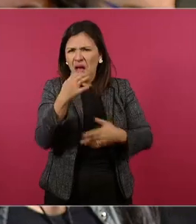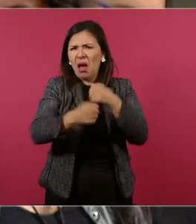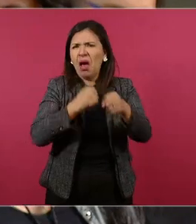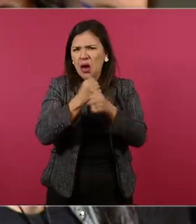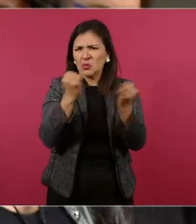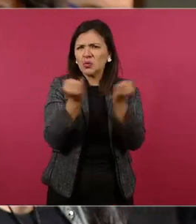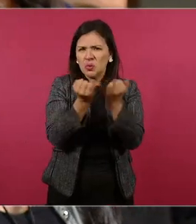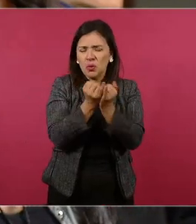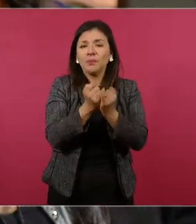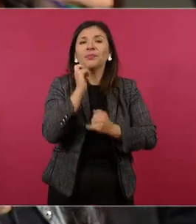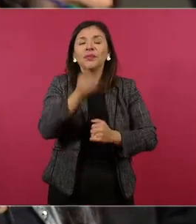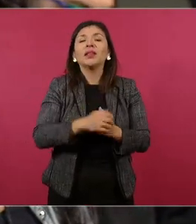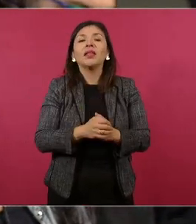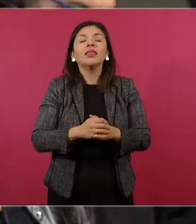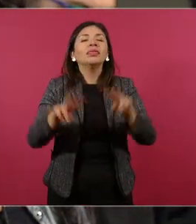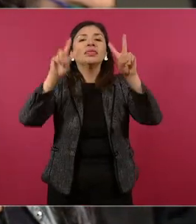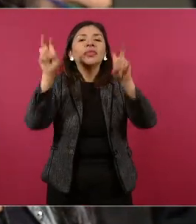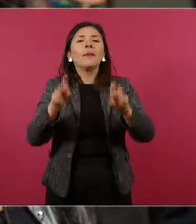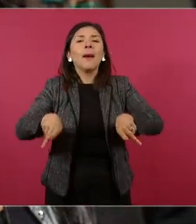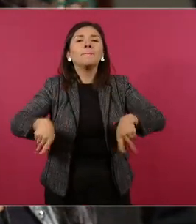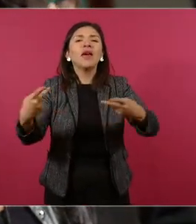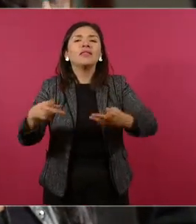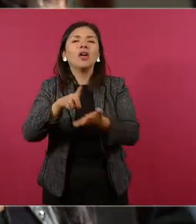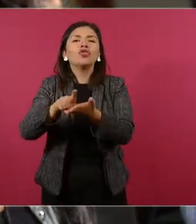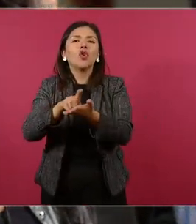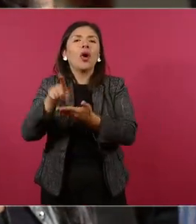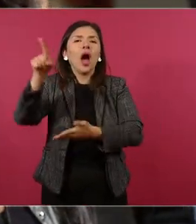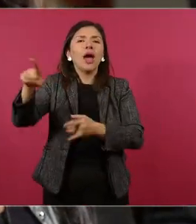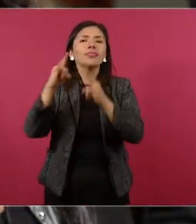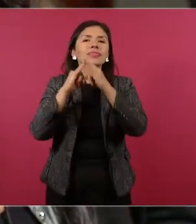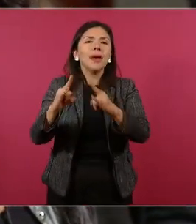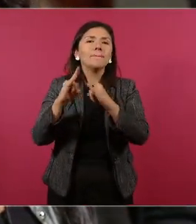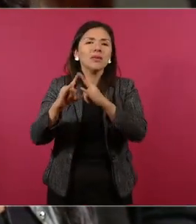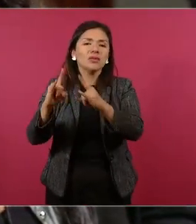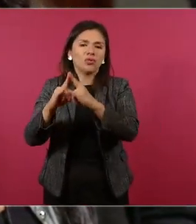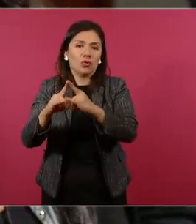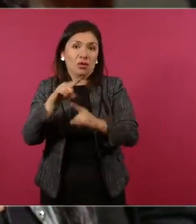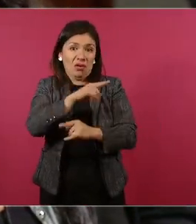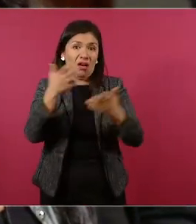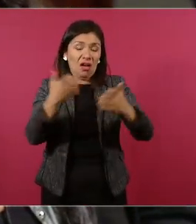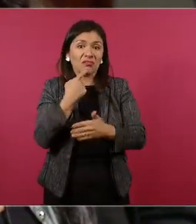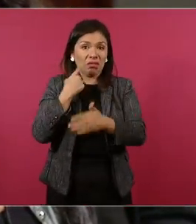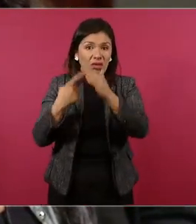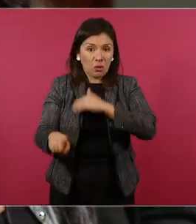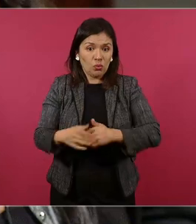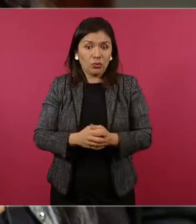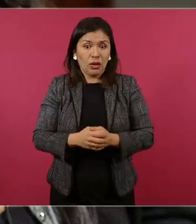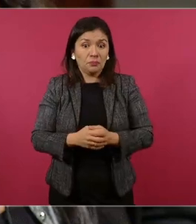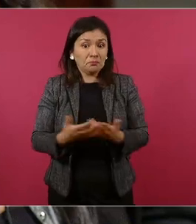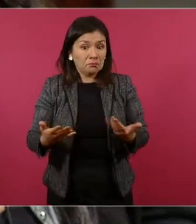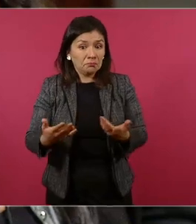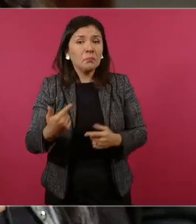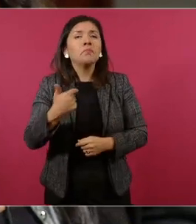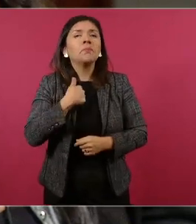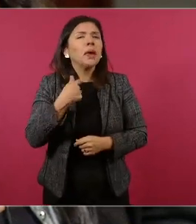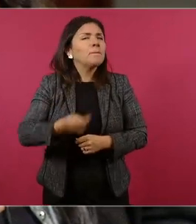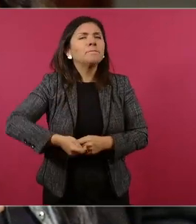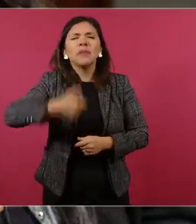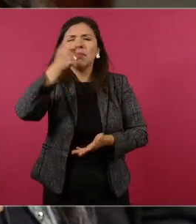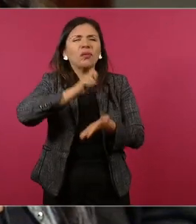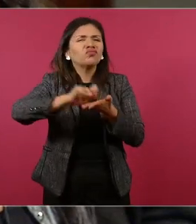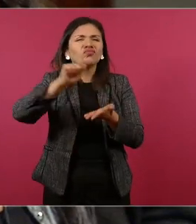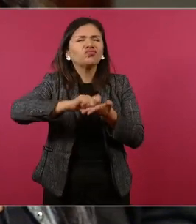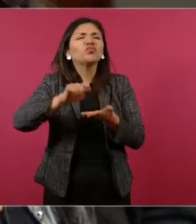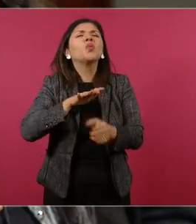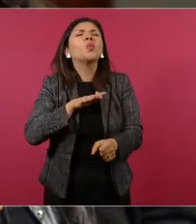fue una cuestión de venta de drogas en Tepito hizo una denuncia de algo así sabe cuál fue mi primera nota de